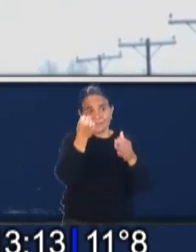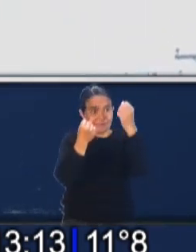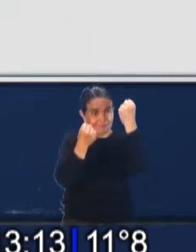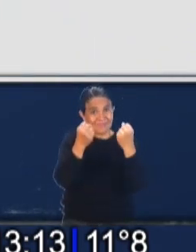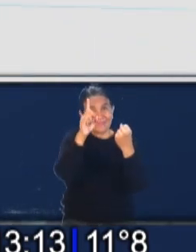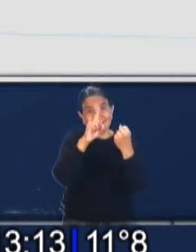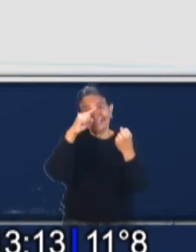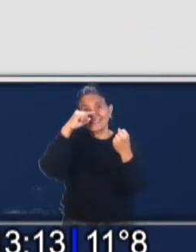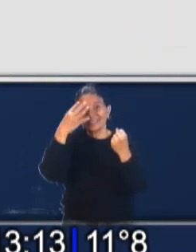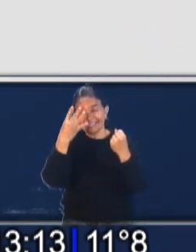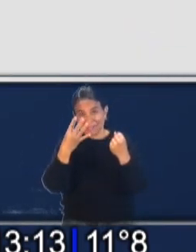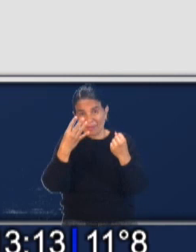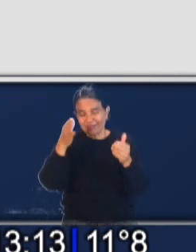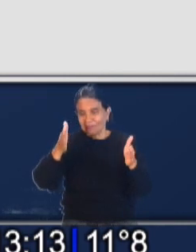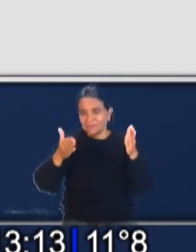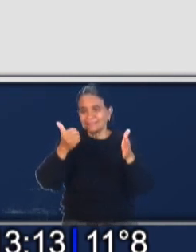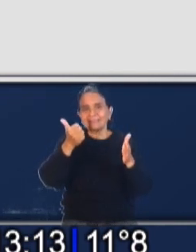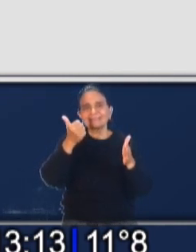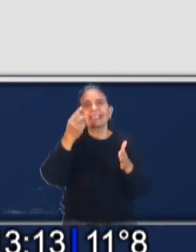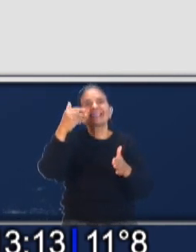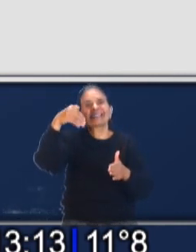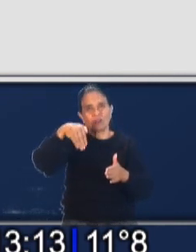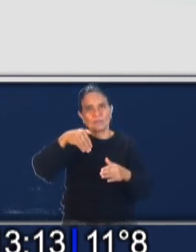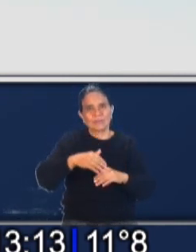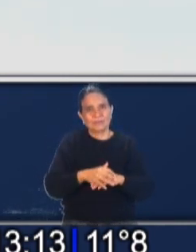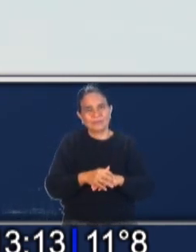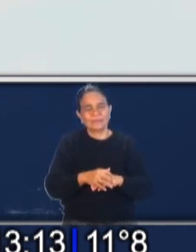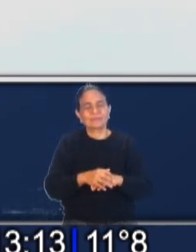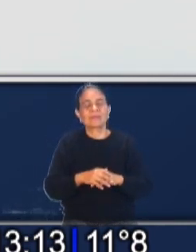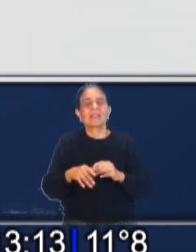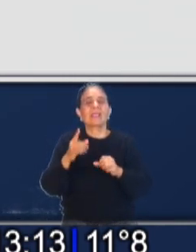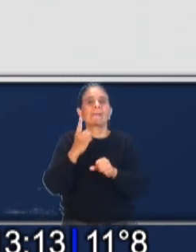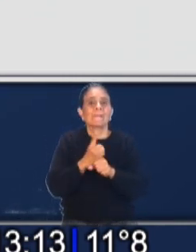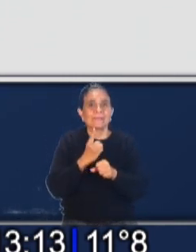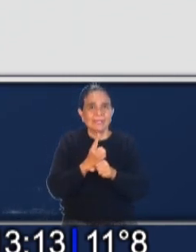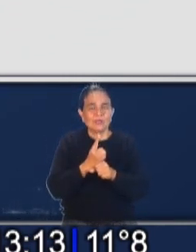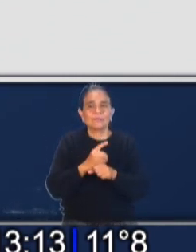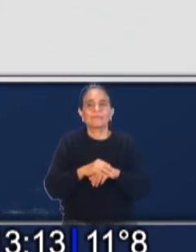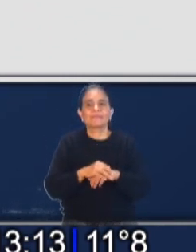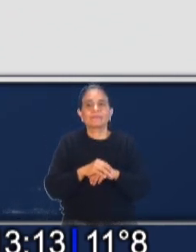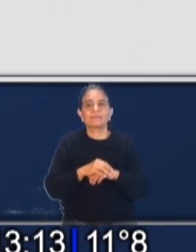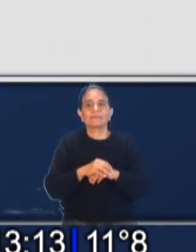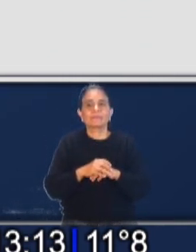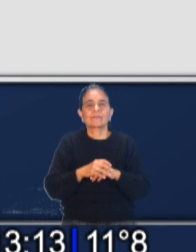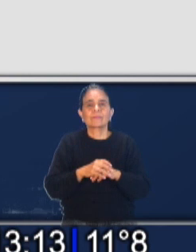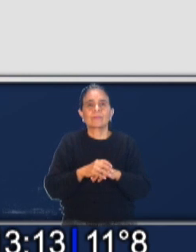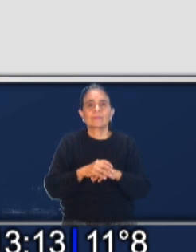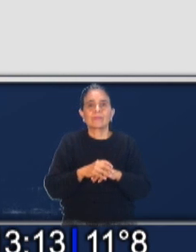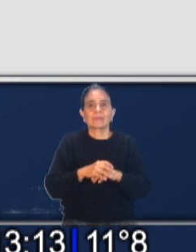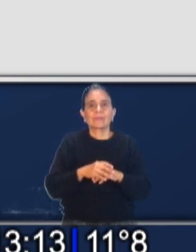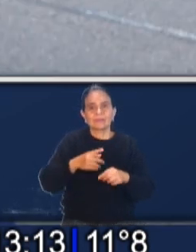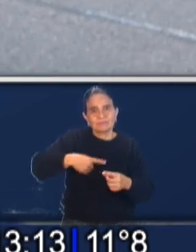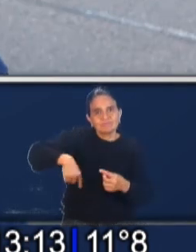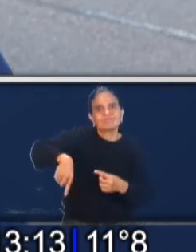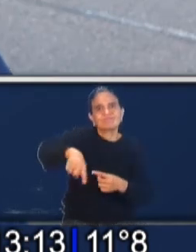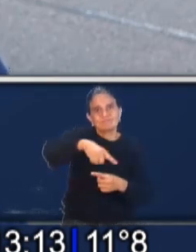kilómetros de iluminación. Se comenzó primero en el arreglo porque había una luminaria existente en cada una de las rotondas y